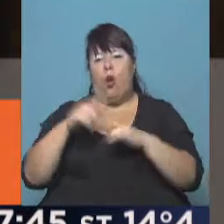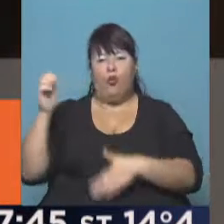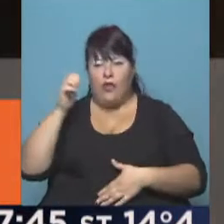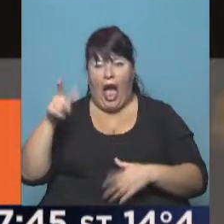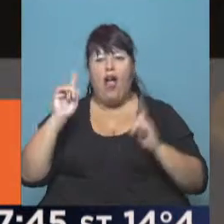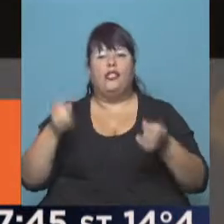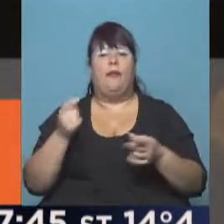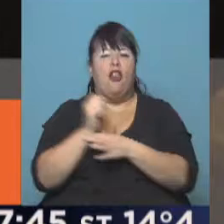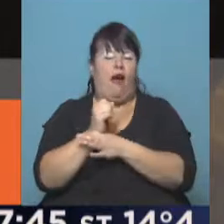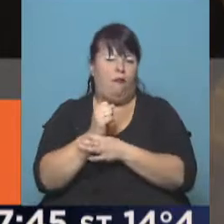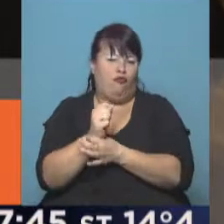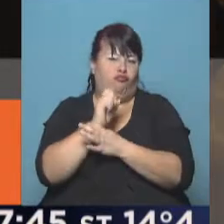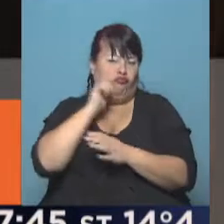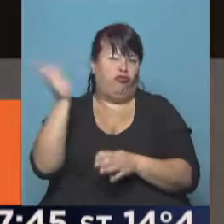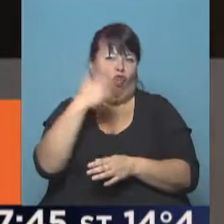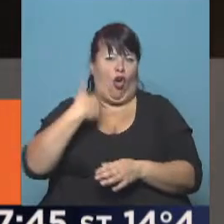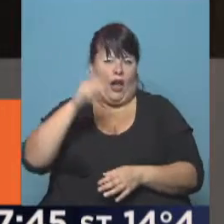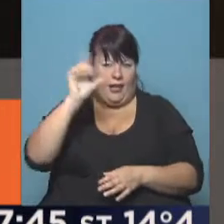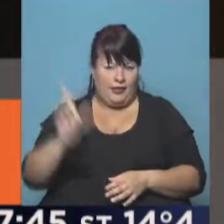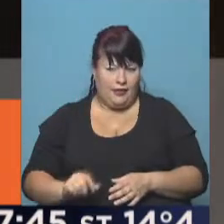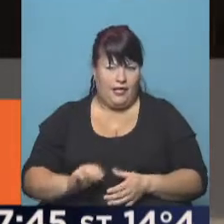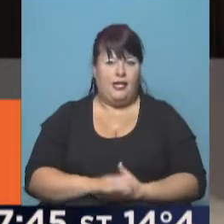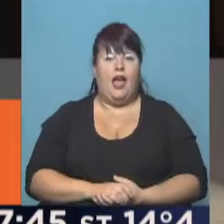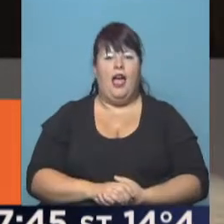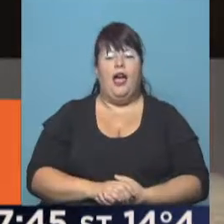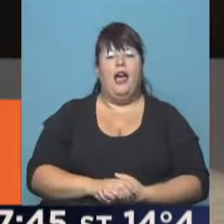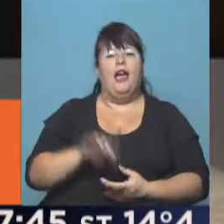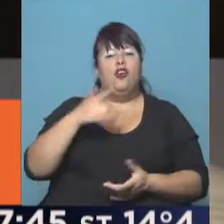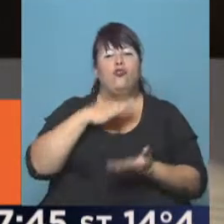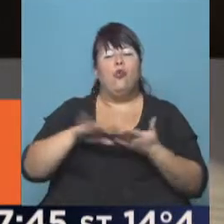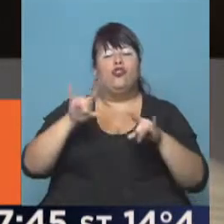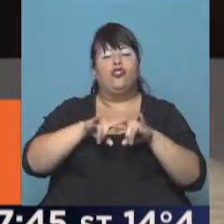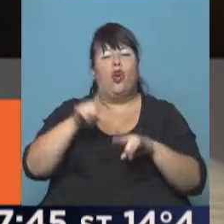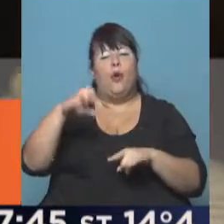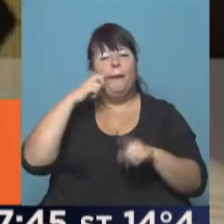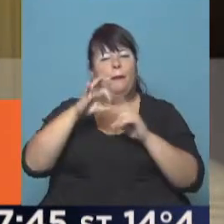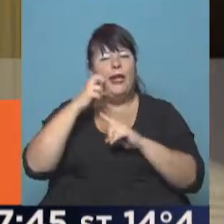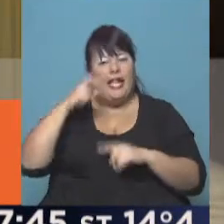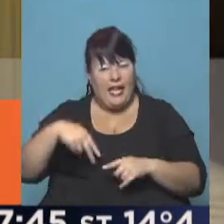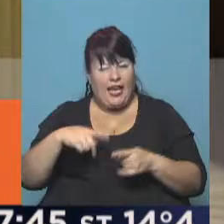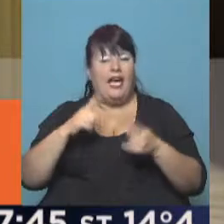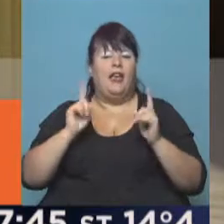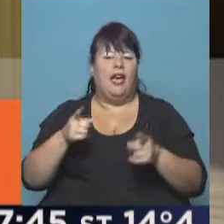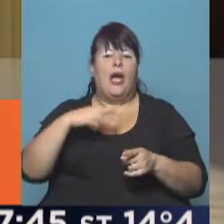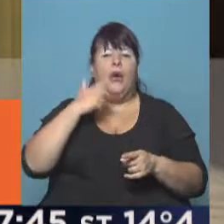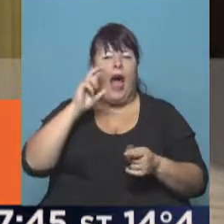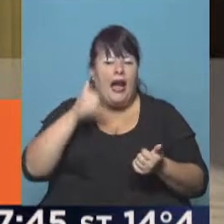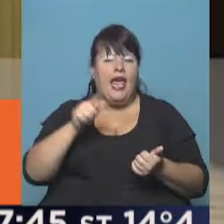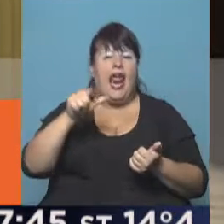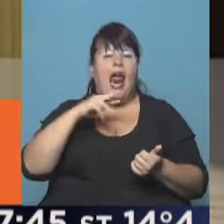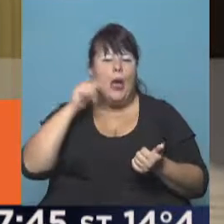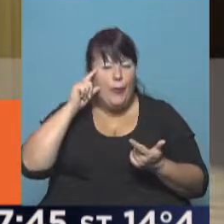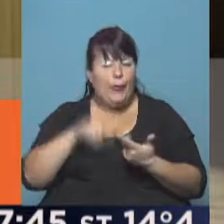bueno, los artistas de primer nivel de todo el país. El espectáculo nuevo de tango de Hernán Piquín, bueno, La Gata Varela, Raúl